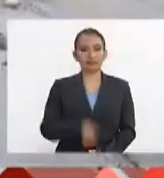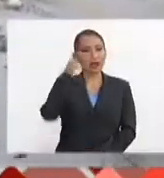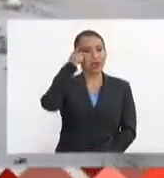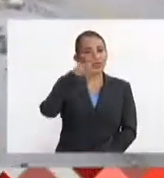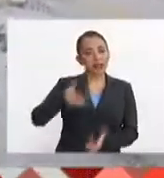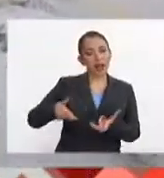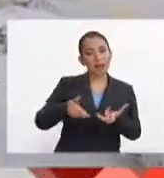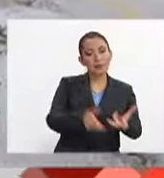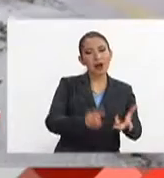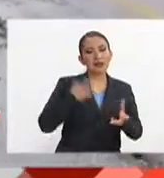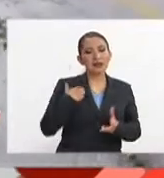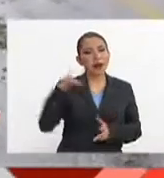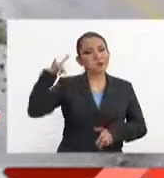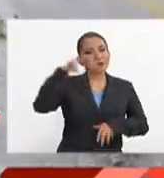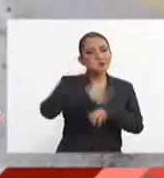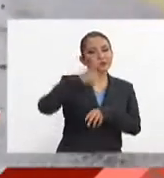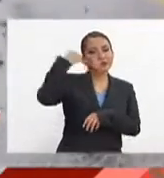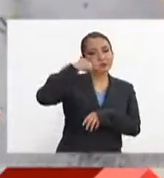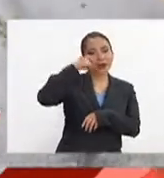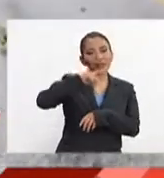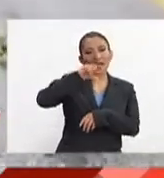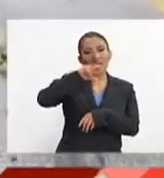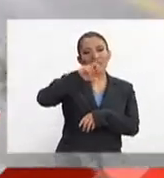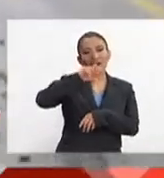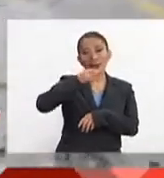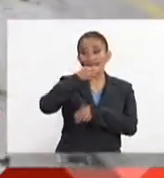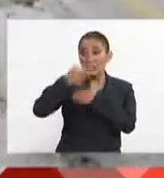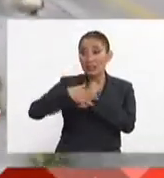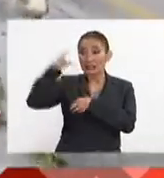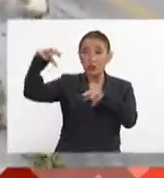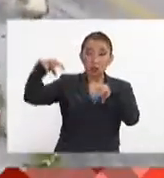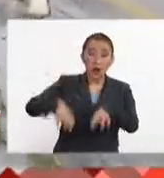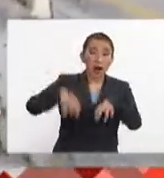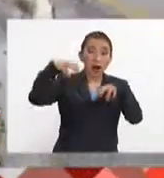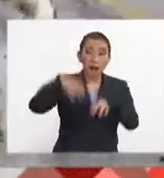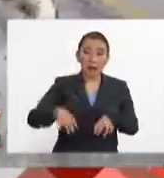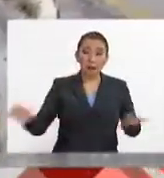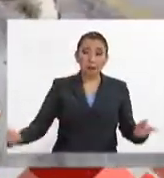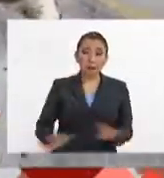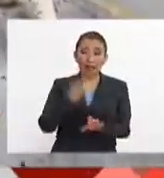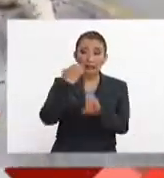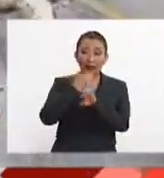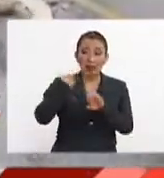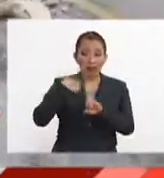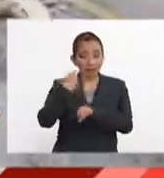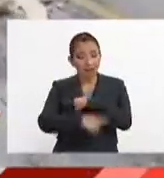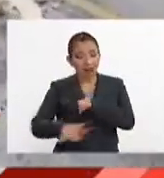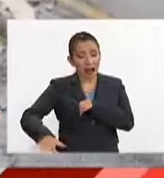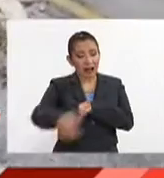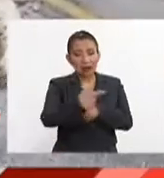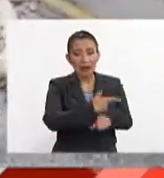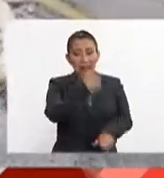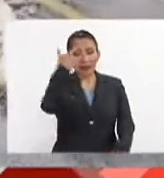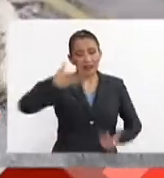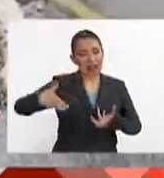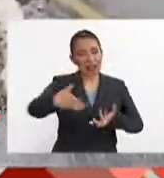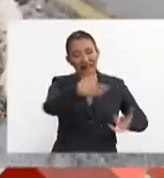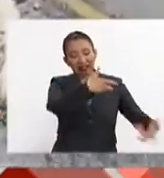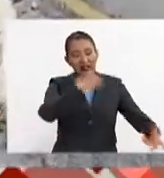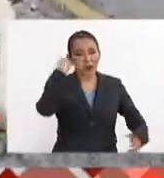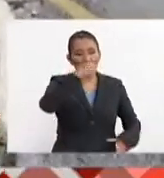El director de Caminos y Aeropistas de Oaxaca, David Mayren, reportó que las lluvias atípicas en el estado han provocado daños graves en las